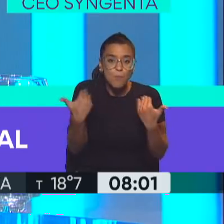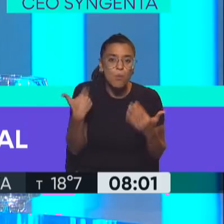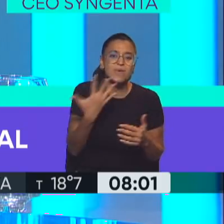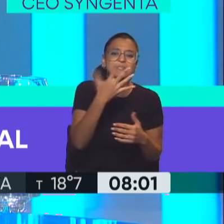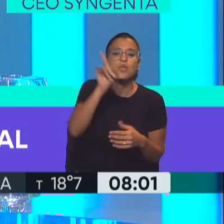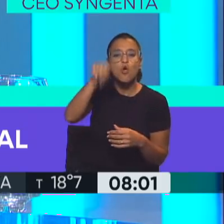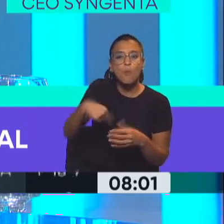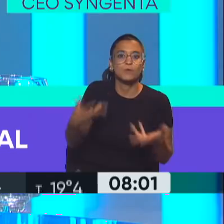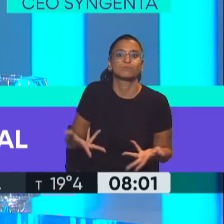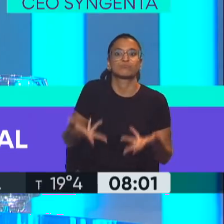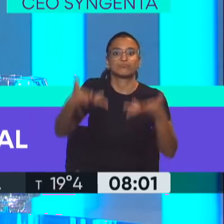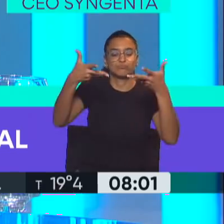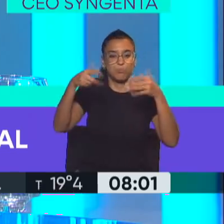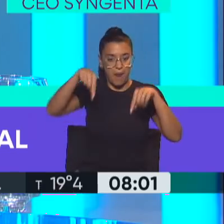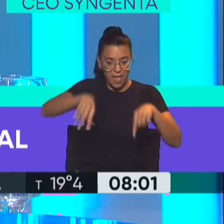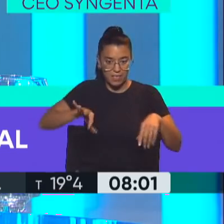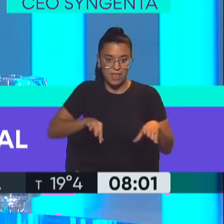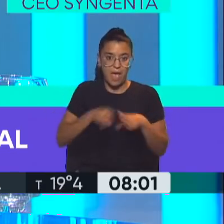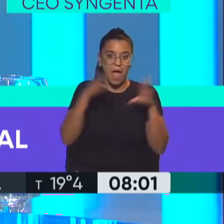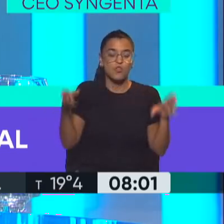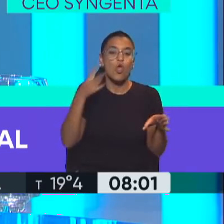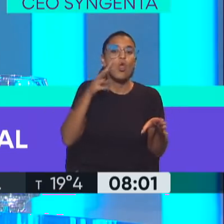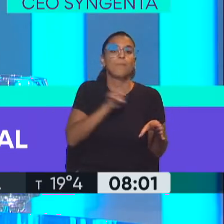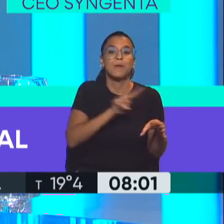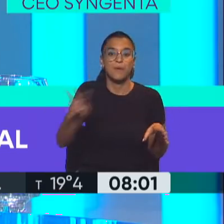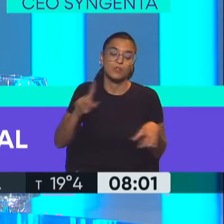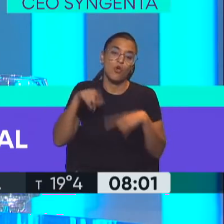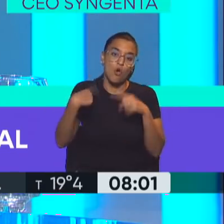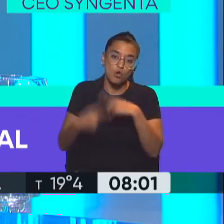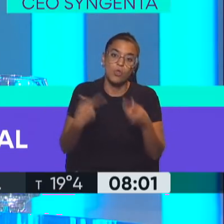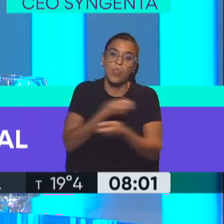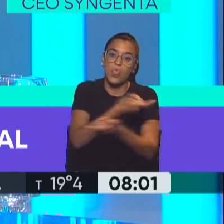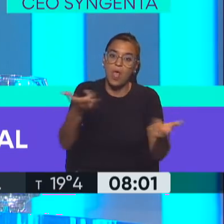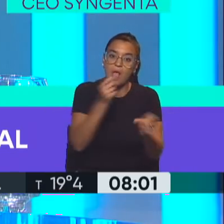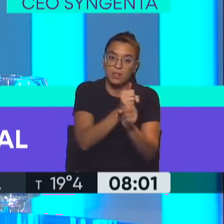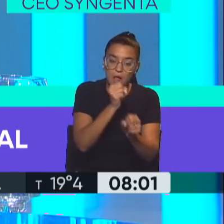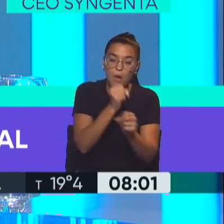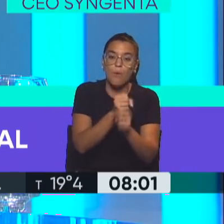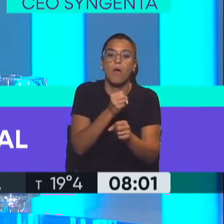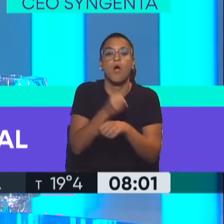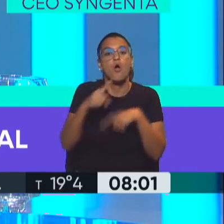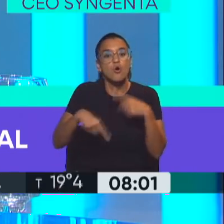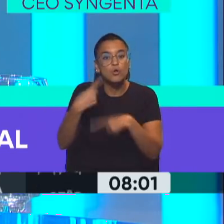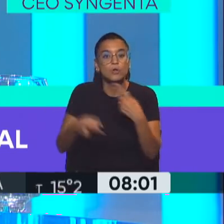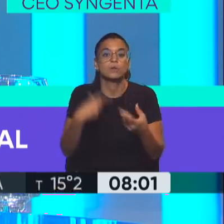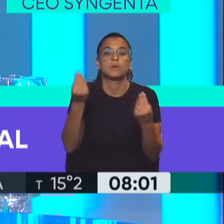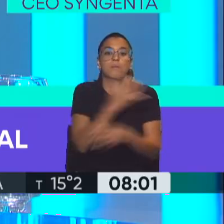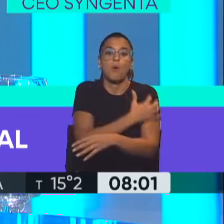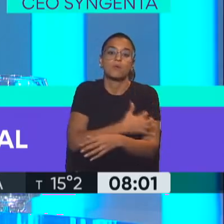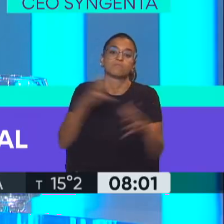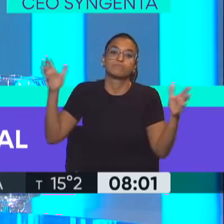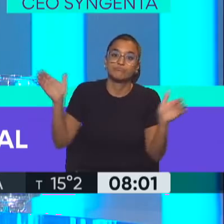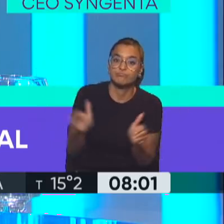5 por ciento de crecimiento para este 2022 que siga generando trabajo que siga reduciendo pobreza